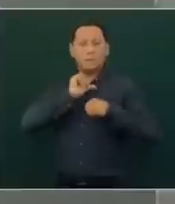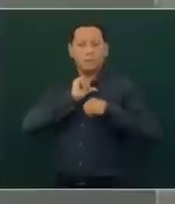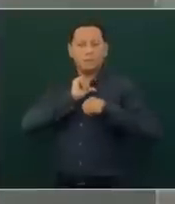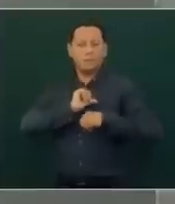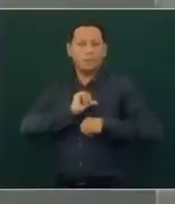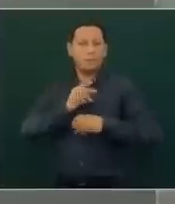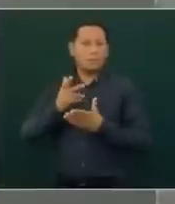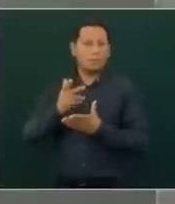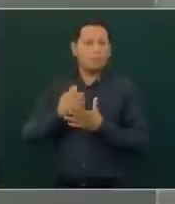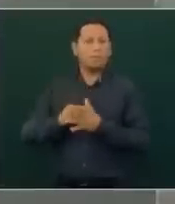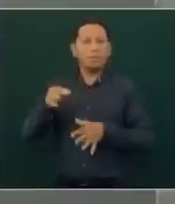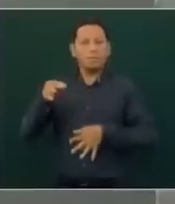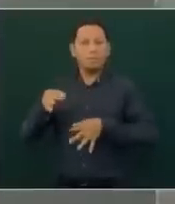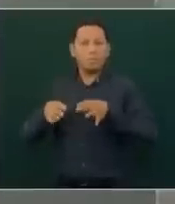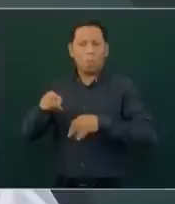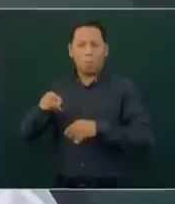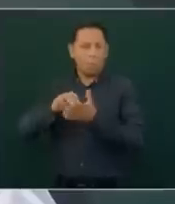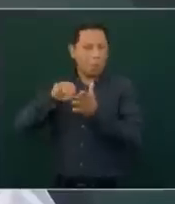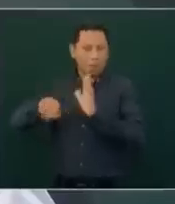decidiera